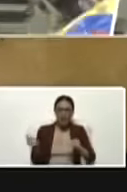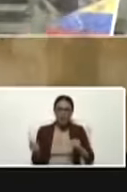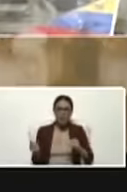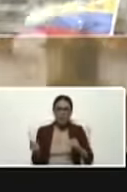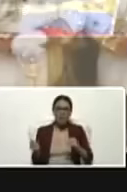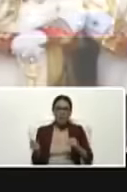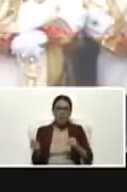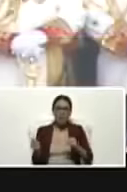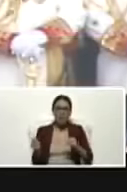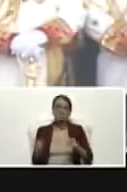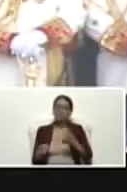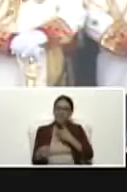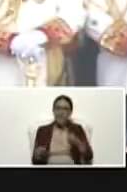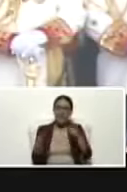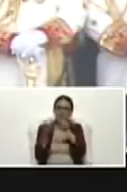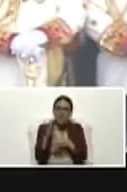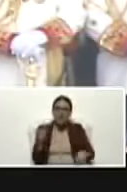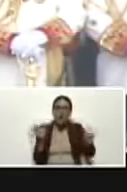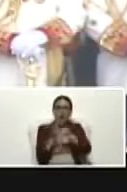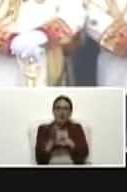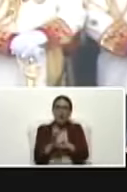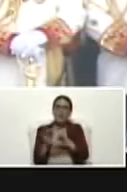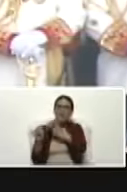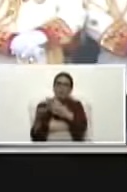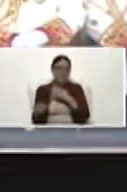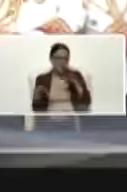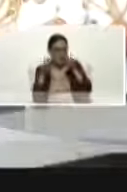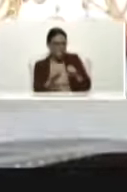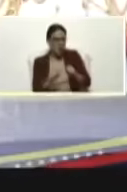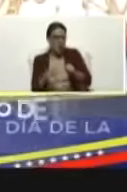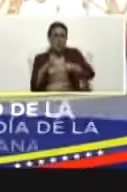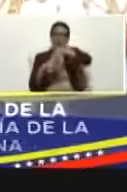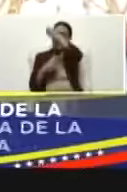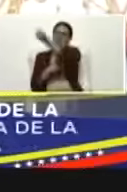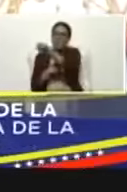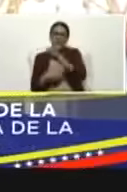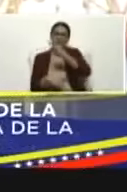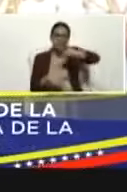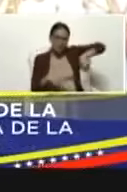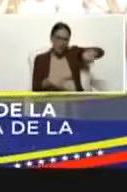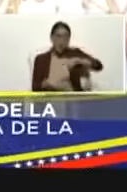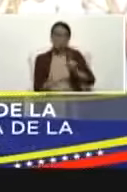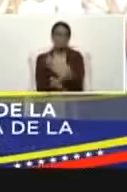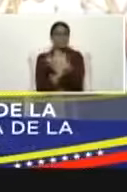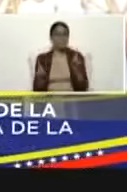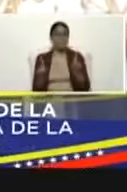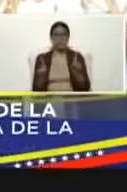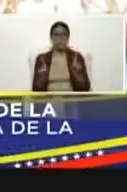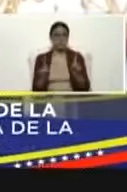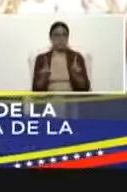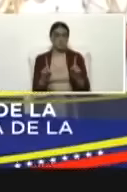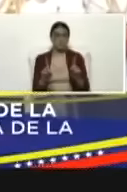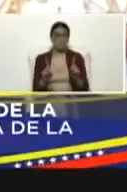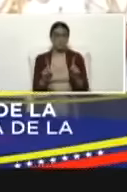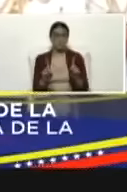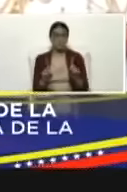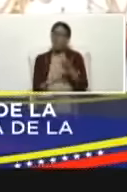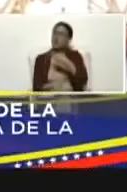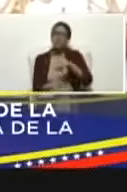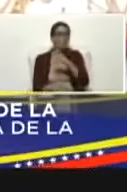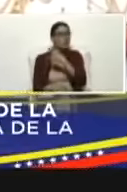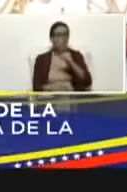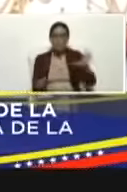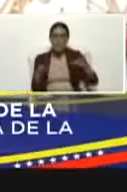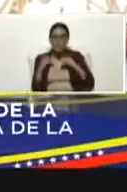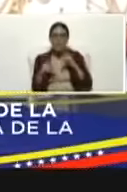el despojo colonial del Imperio Británico y de la ExxonMobil sobre nuestra Guayana Esequiba. Pues no se lo vamos